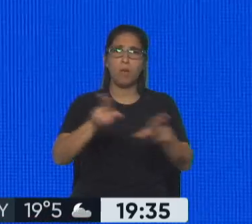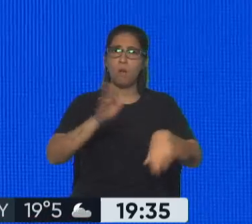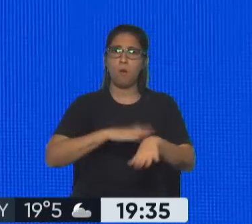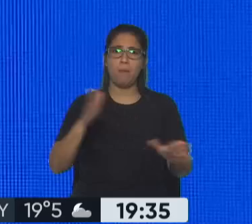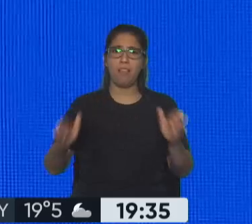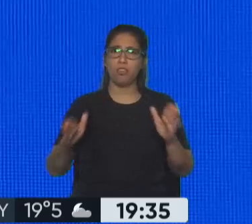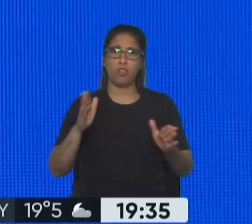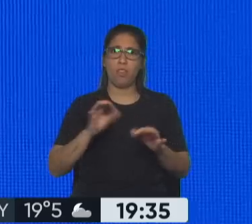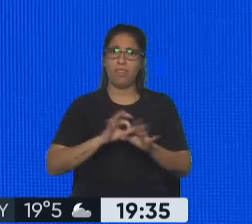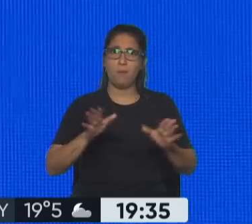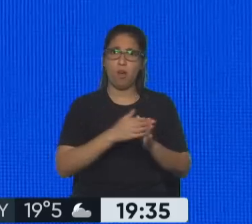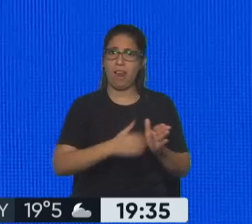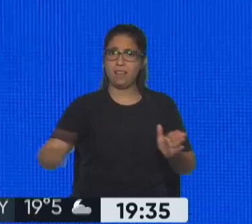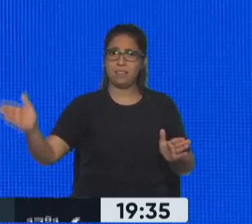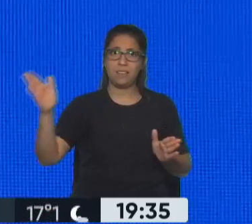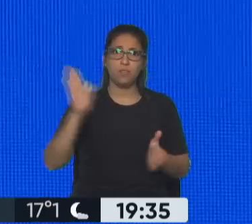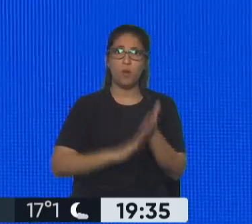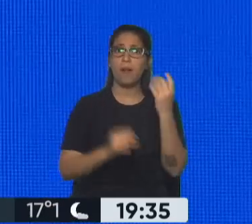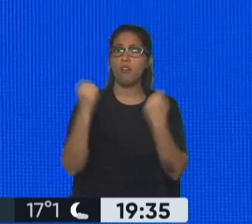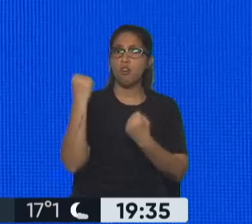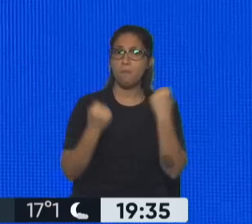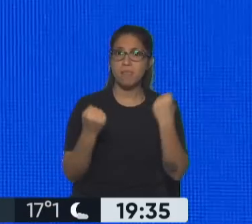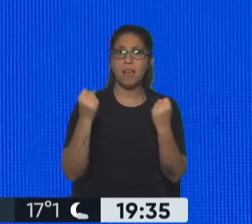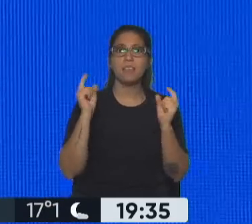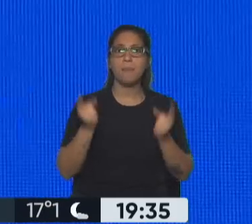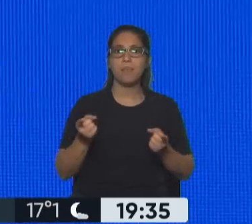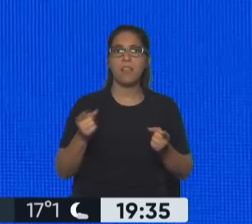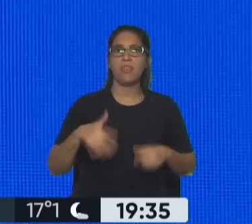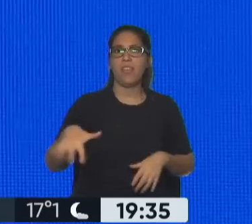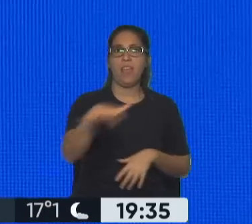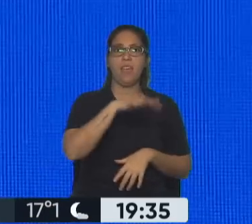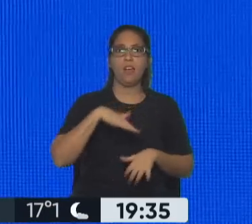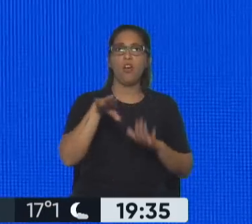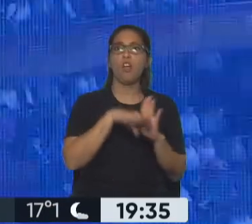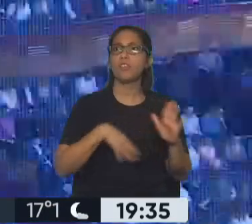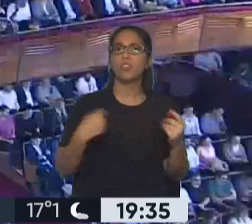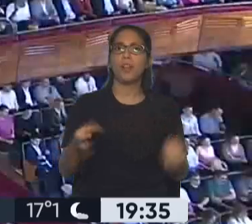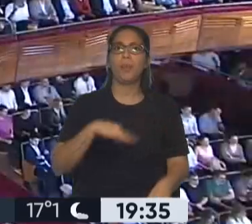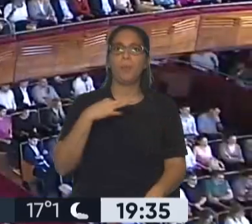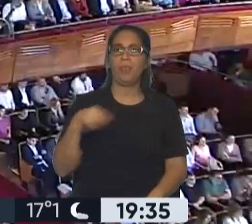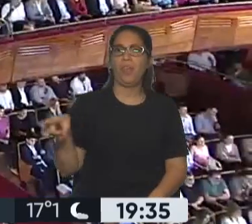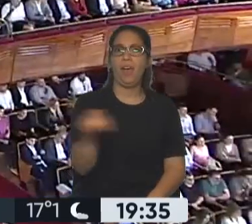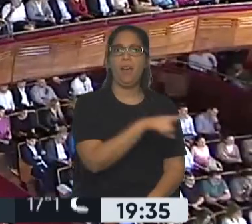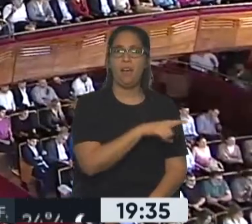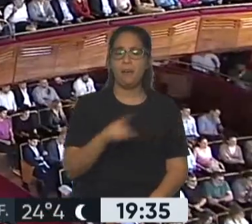durante la democracia en materia económica y de condicionalidades.